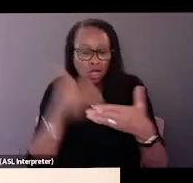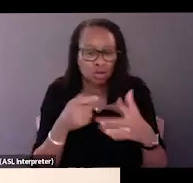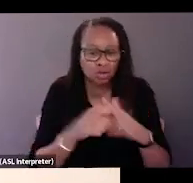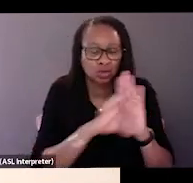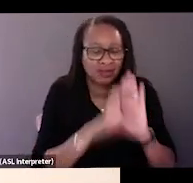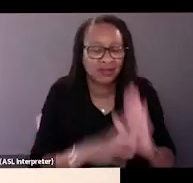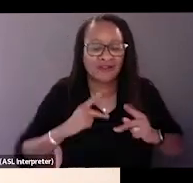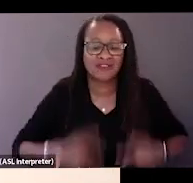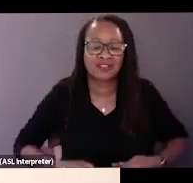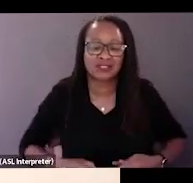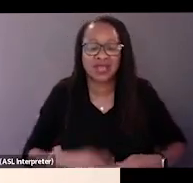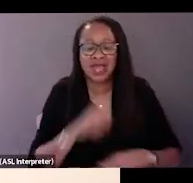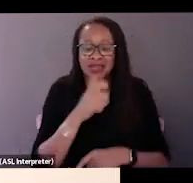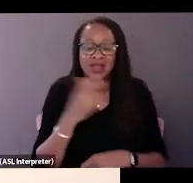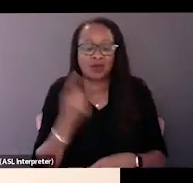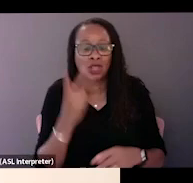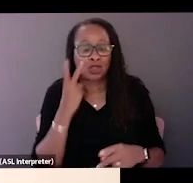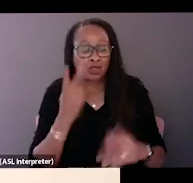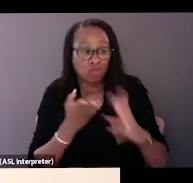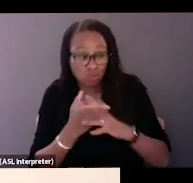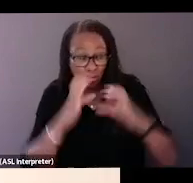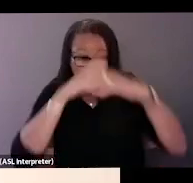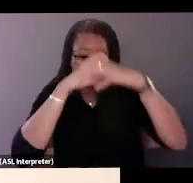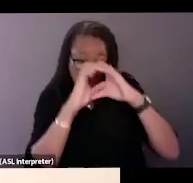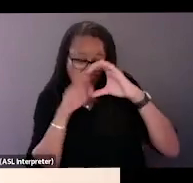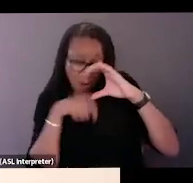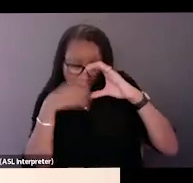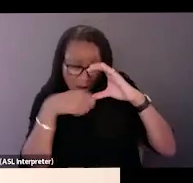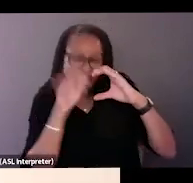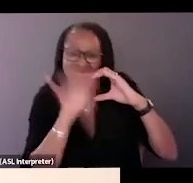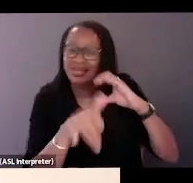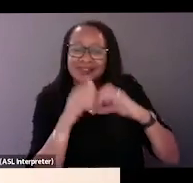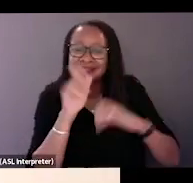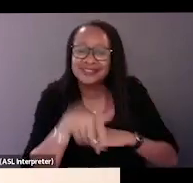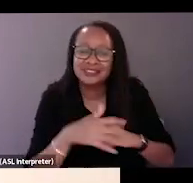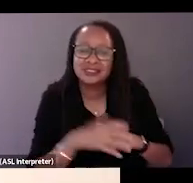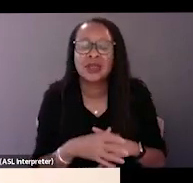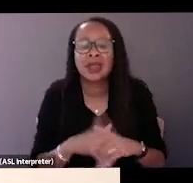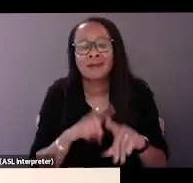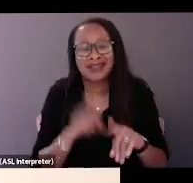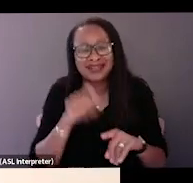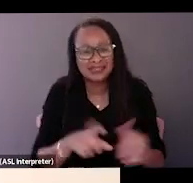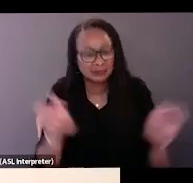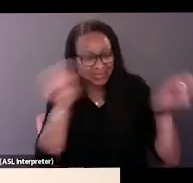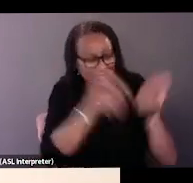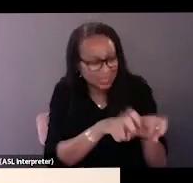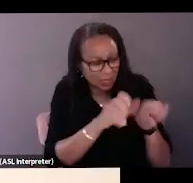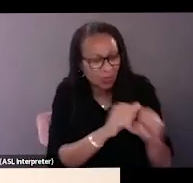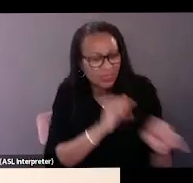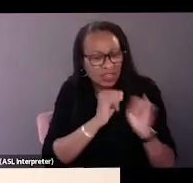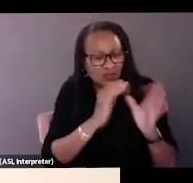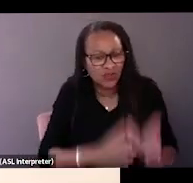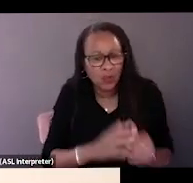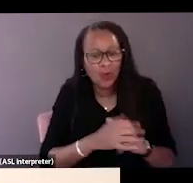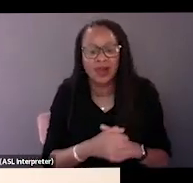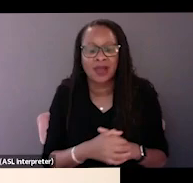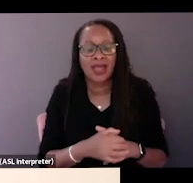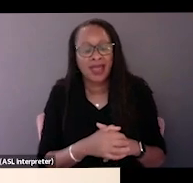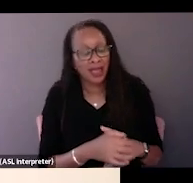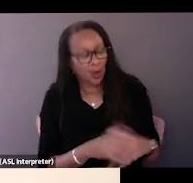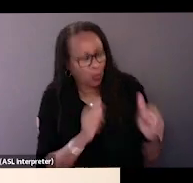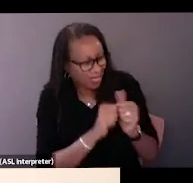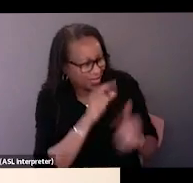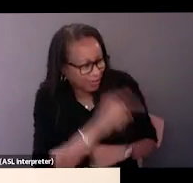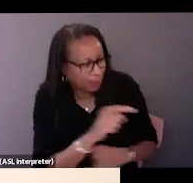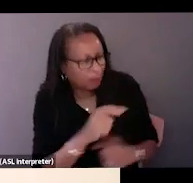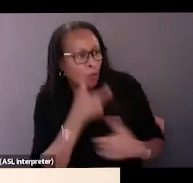escucharlo, o sea, verlo y, y poder ver esto que él me tiene que